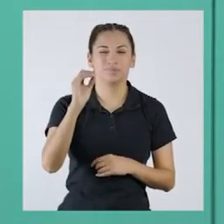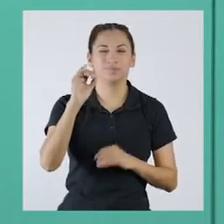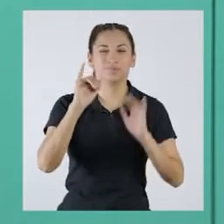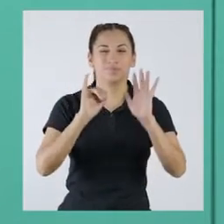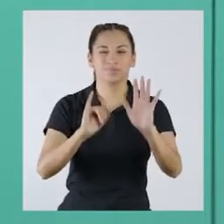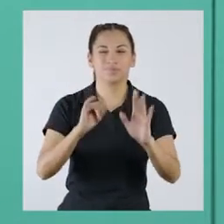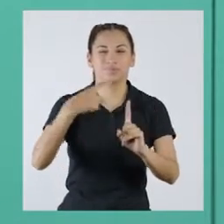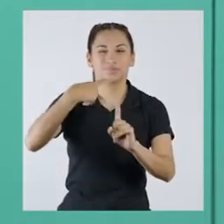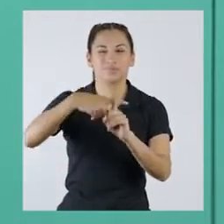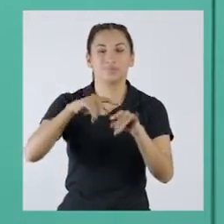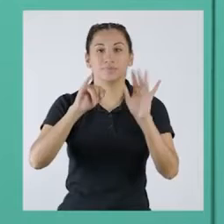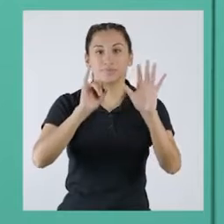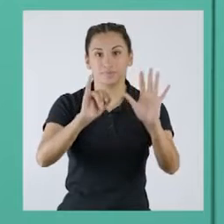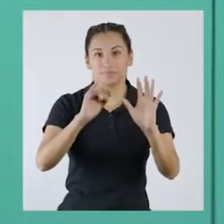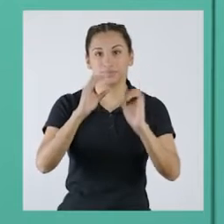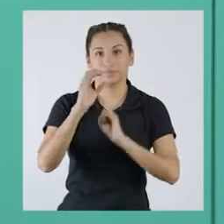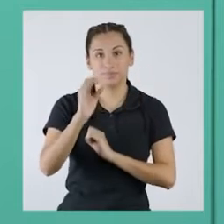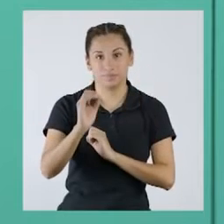C6H12O6 más